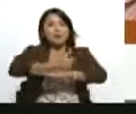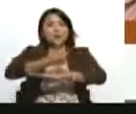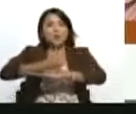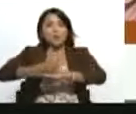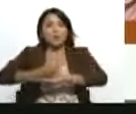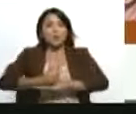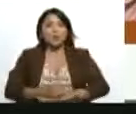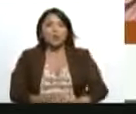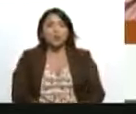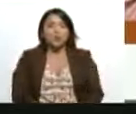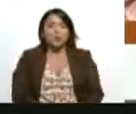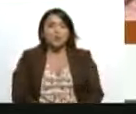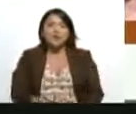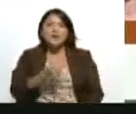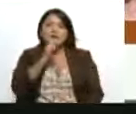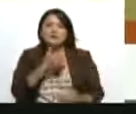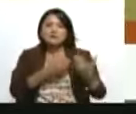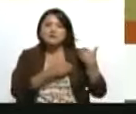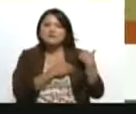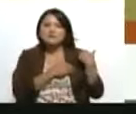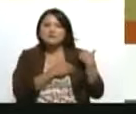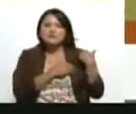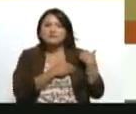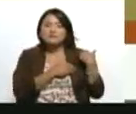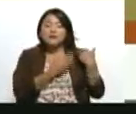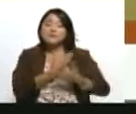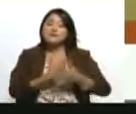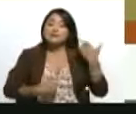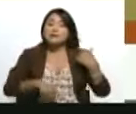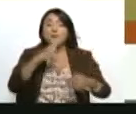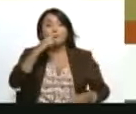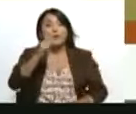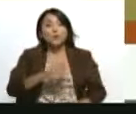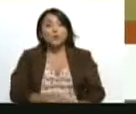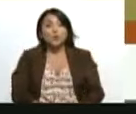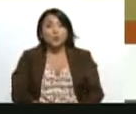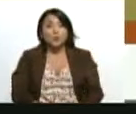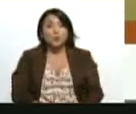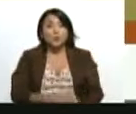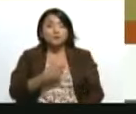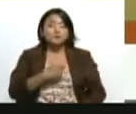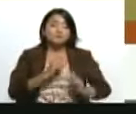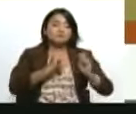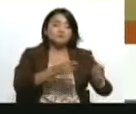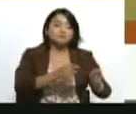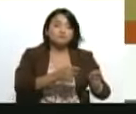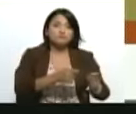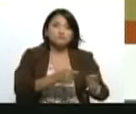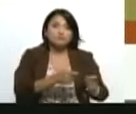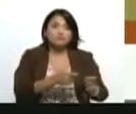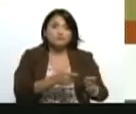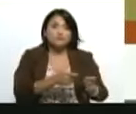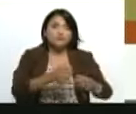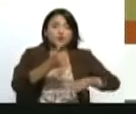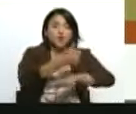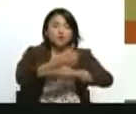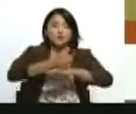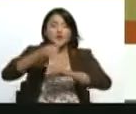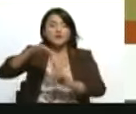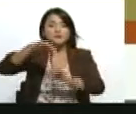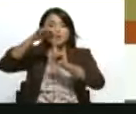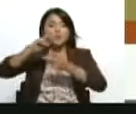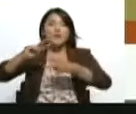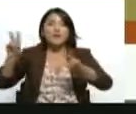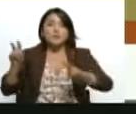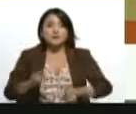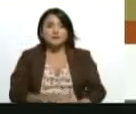hay un mando que lo tiene directamente nuestro hermano presidente Nicolás Maduro, y ha designado una instancia que es el Consejo Especial para la Paz.